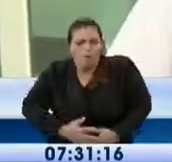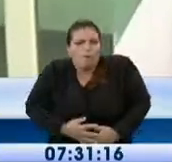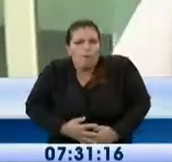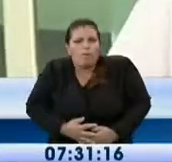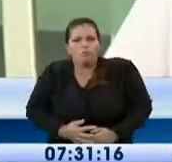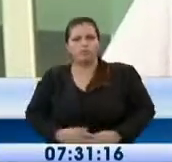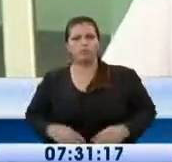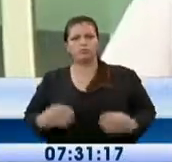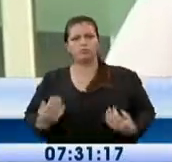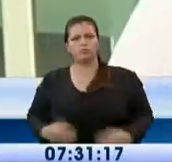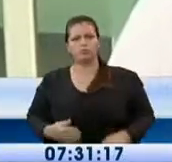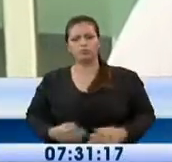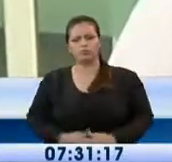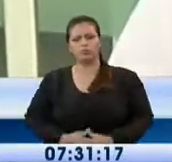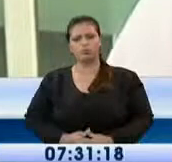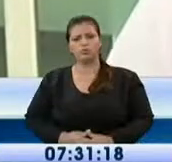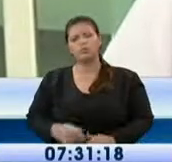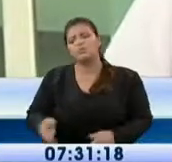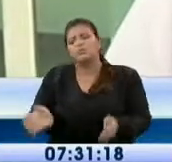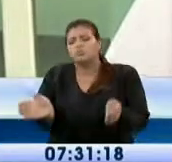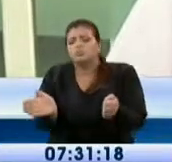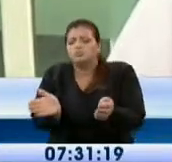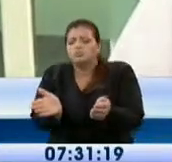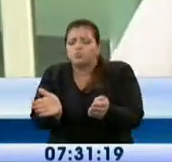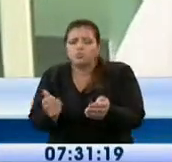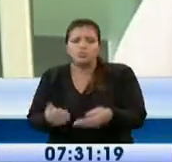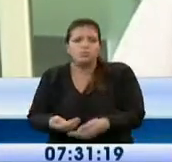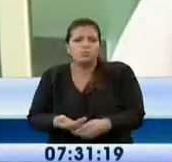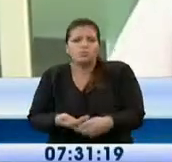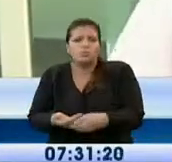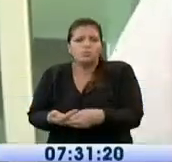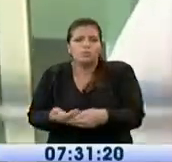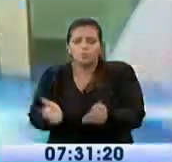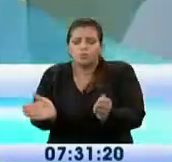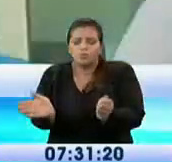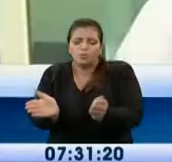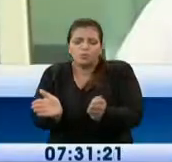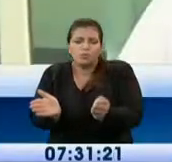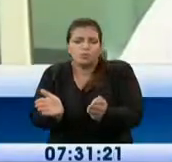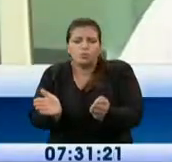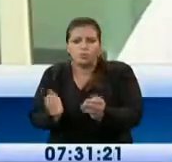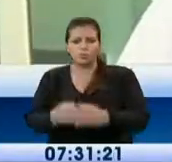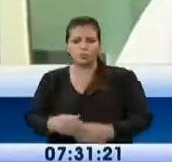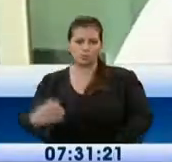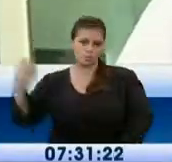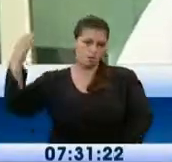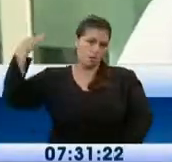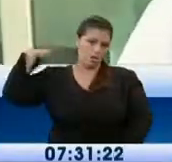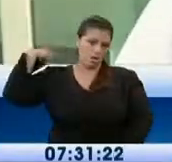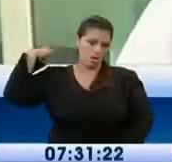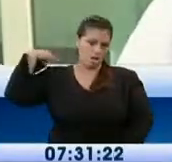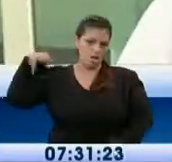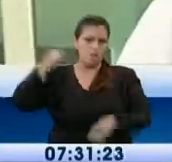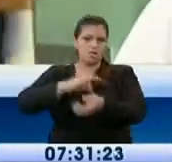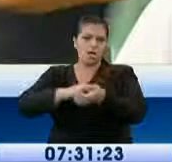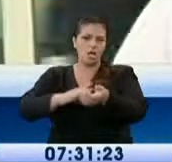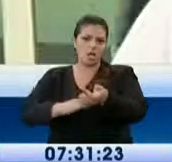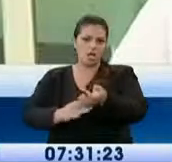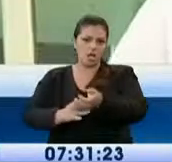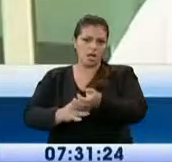O sea, iban muchas complicaciones y como eso, hubo un sangramiento a nivel del pulmón masivo que no hubo